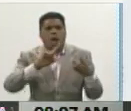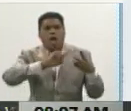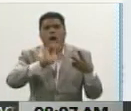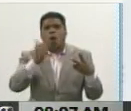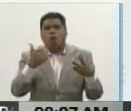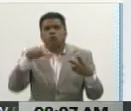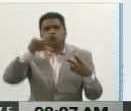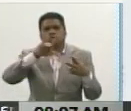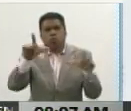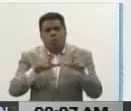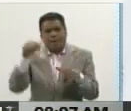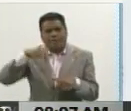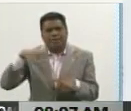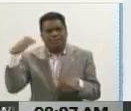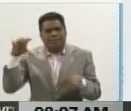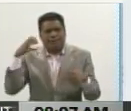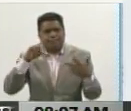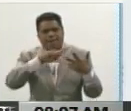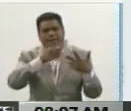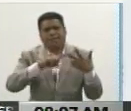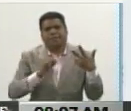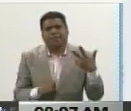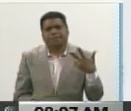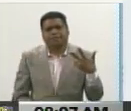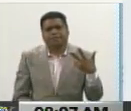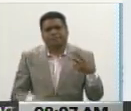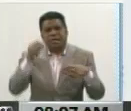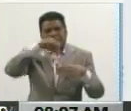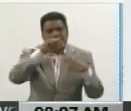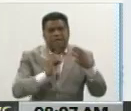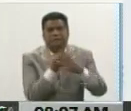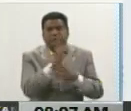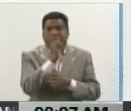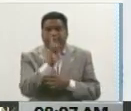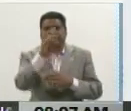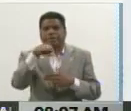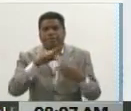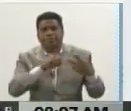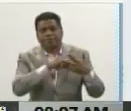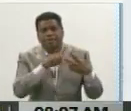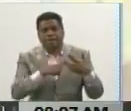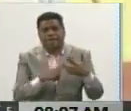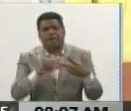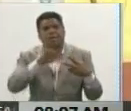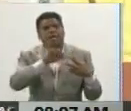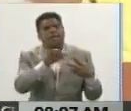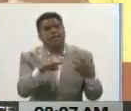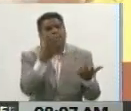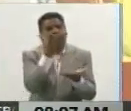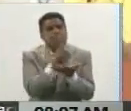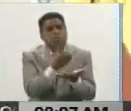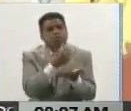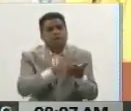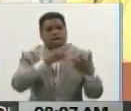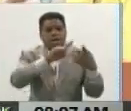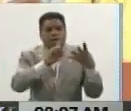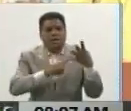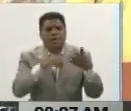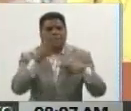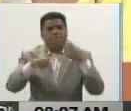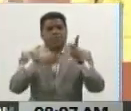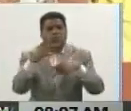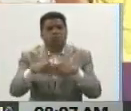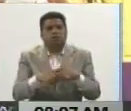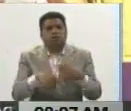llevando, continúa pues ese tema de la siembra o de la plantación, y en el estado Monagas se continúa el proceso. En el